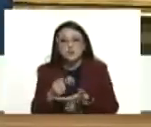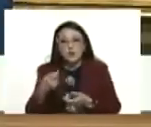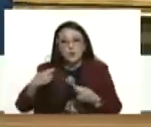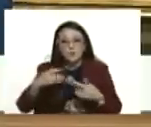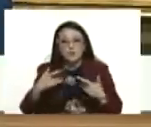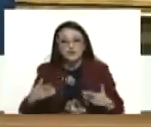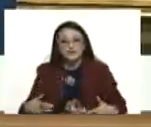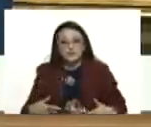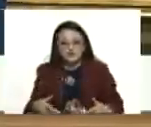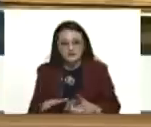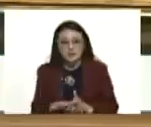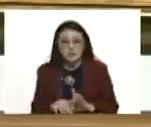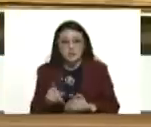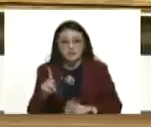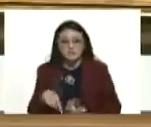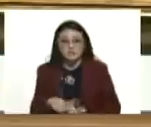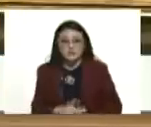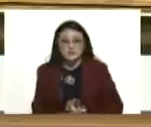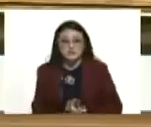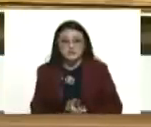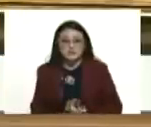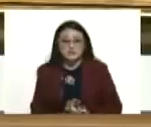la robó Ismael García.